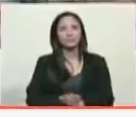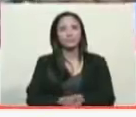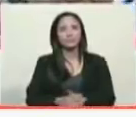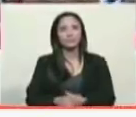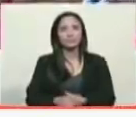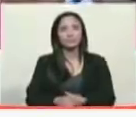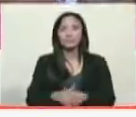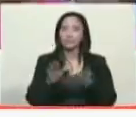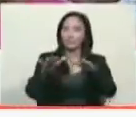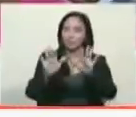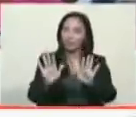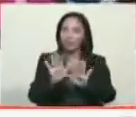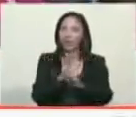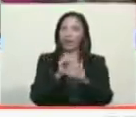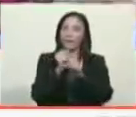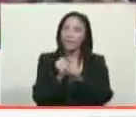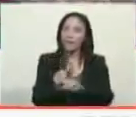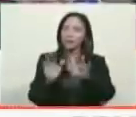Ya va.